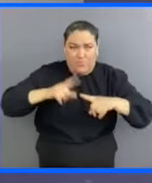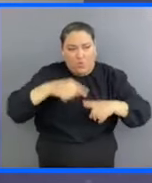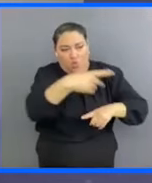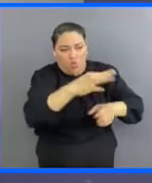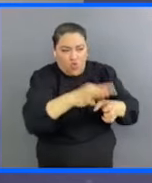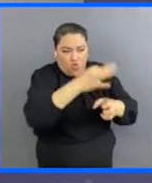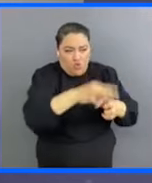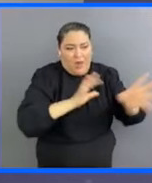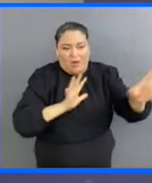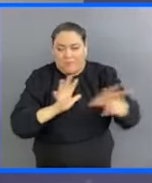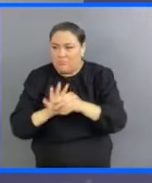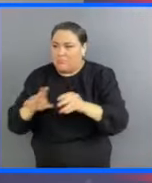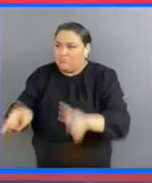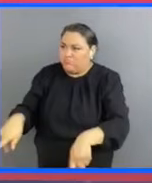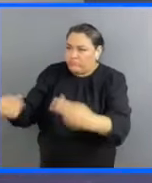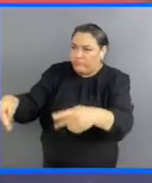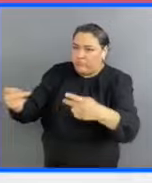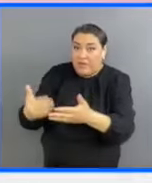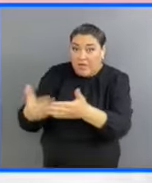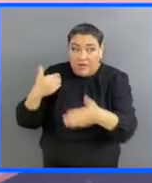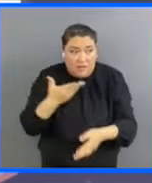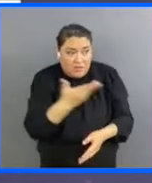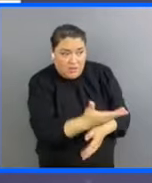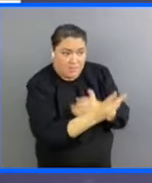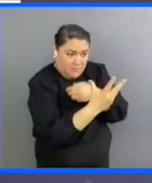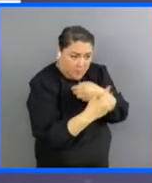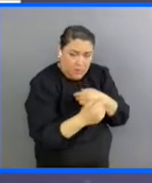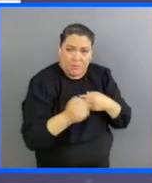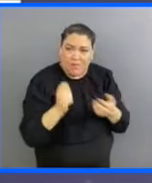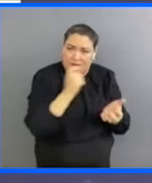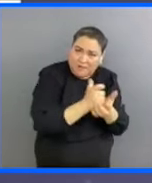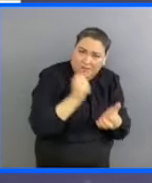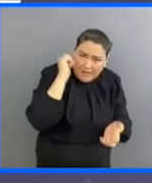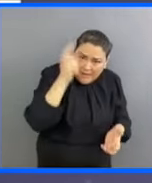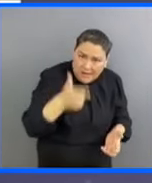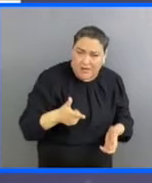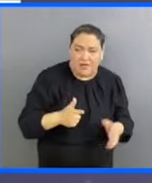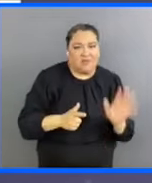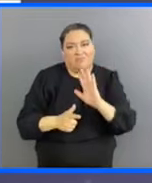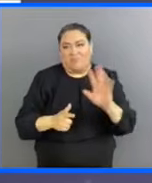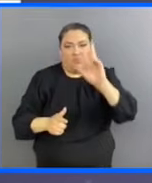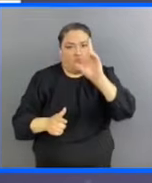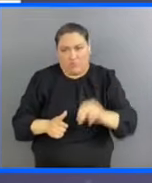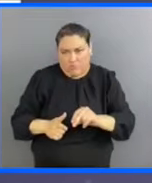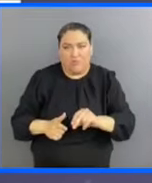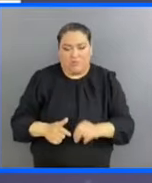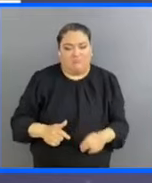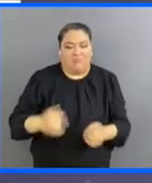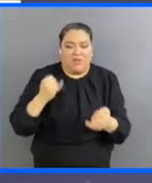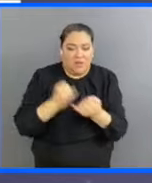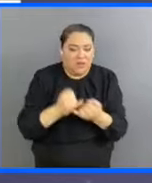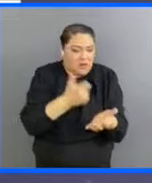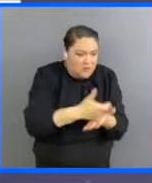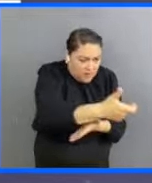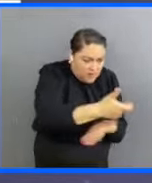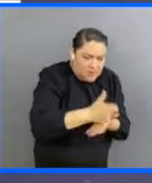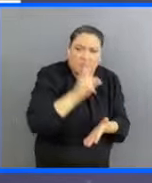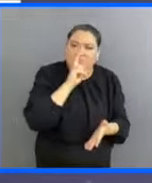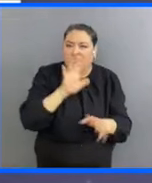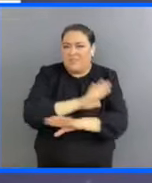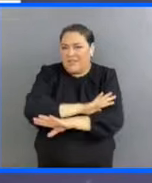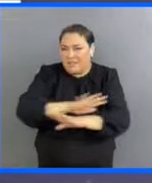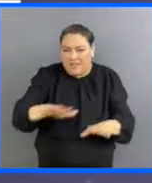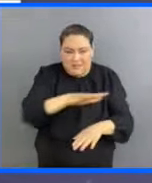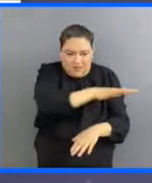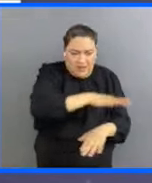región, sin haber solicitado el permiso correspondiente, otorgado el crédito, ni regalías por las ventas de las mismas a las artesanas